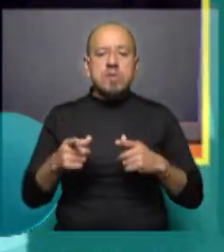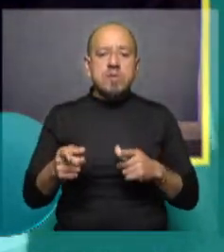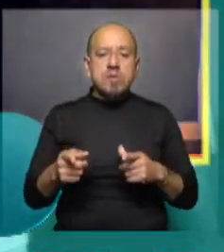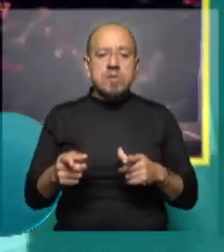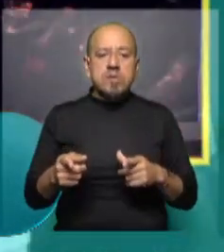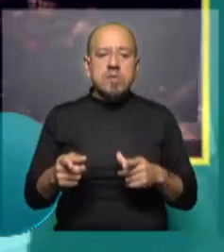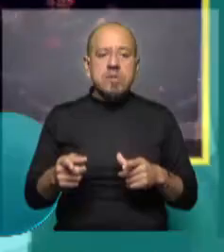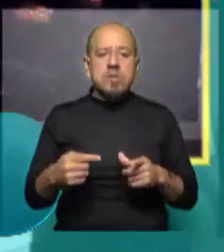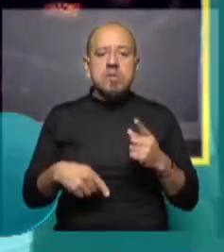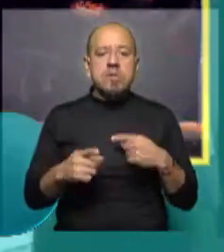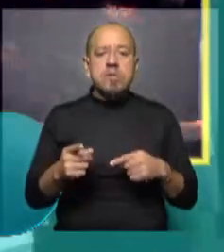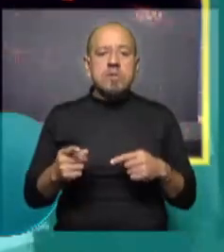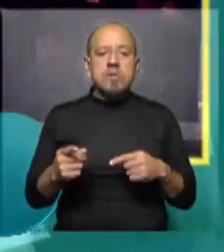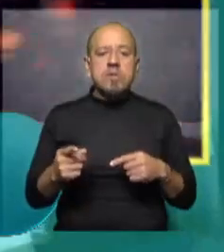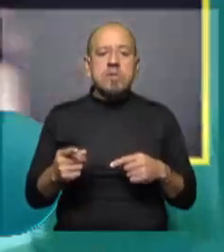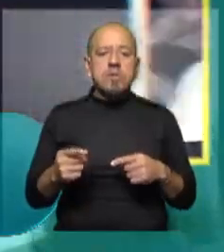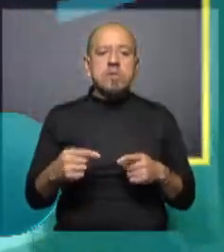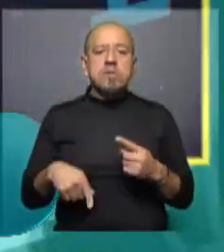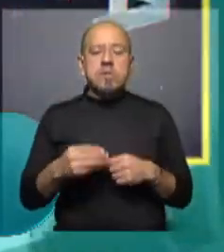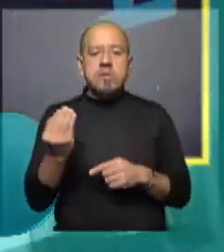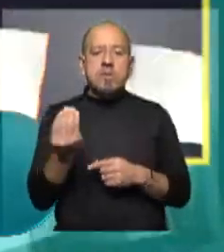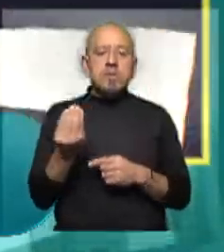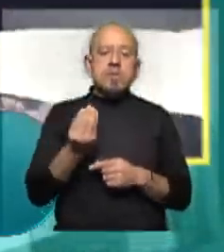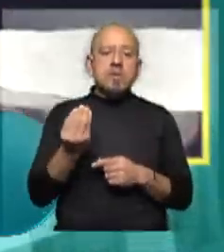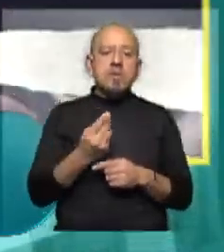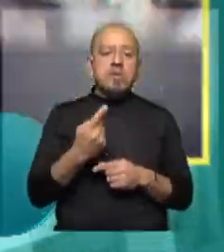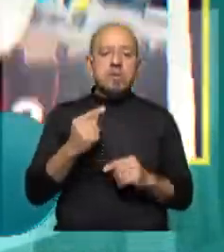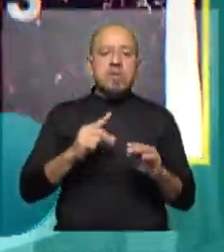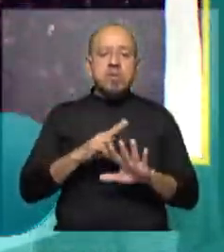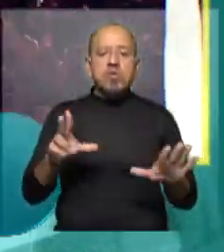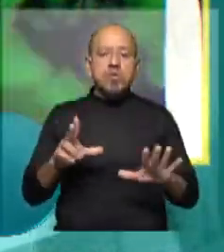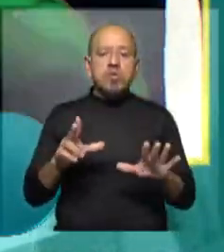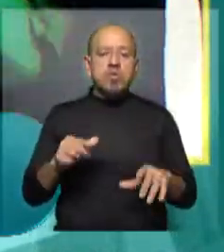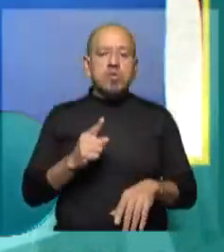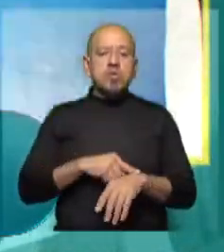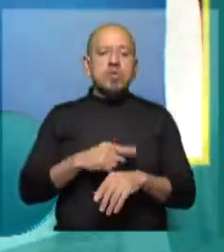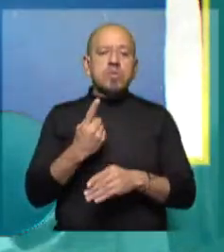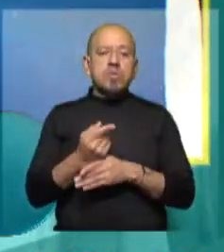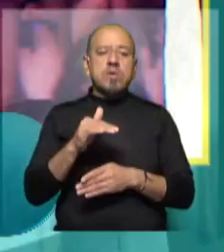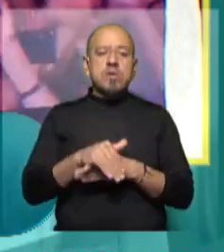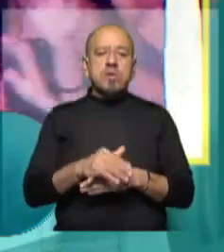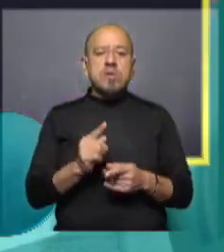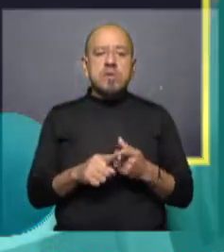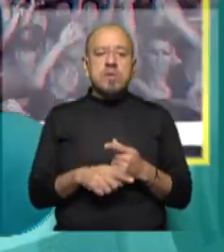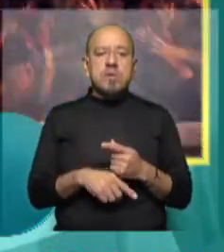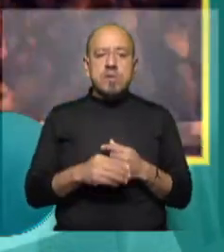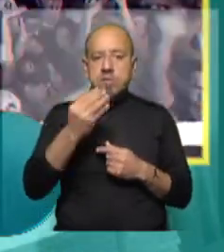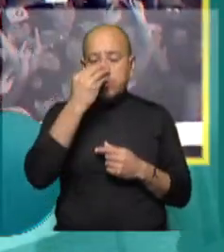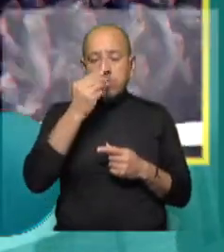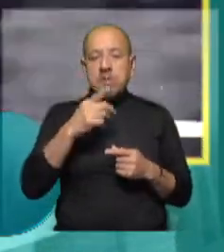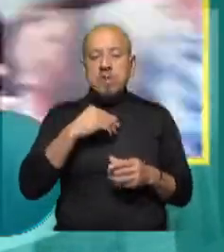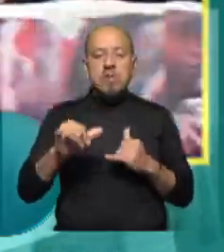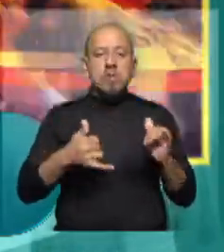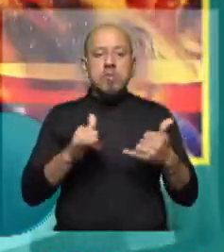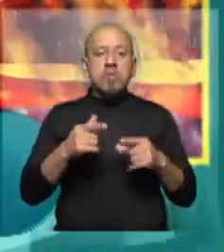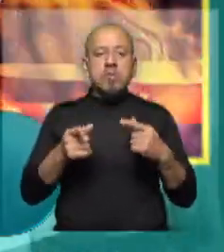los niños, les niñes, el sábado 18 desde las 13 con payasos, esto para mí, con payasos, juegos,